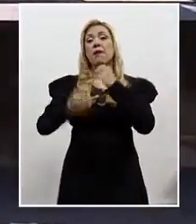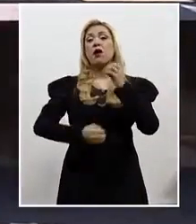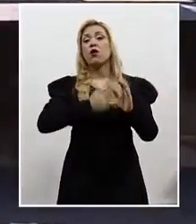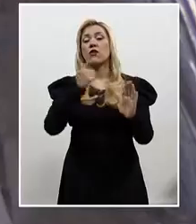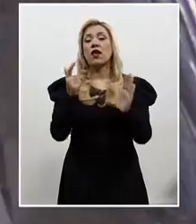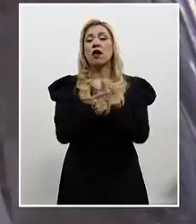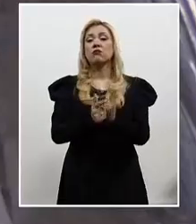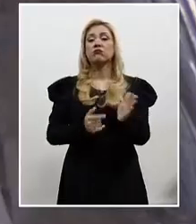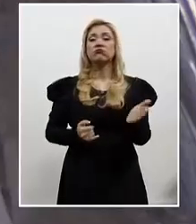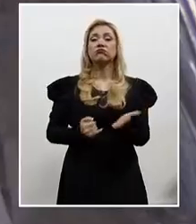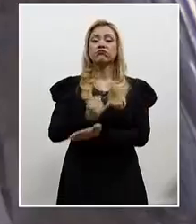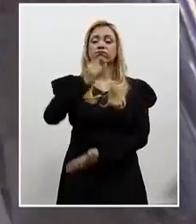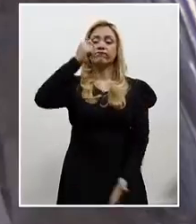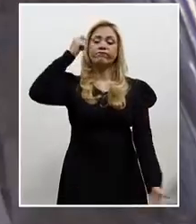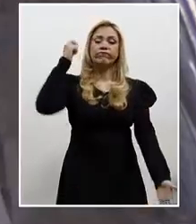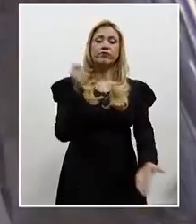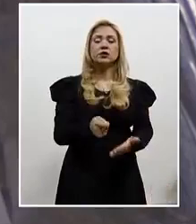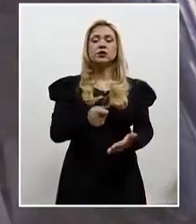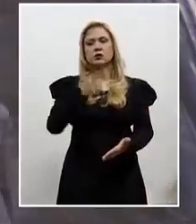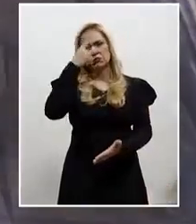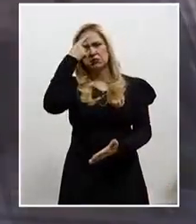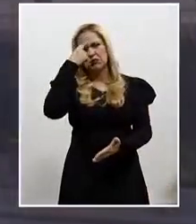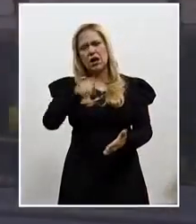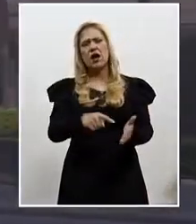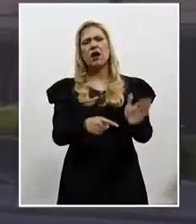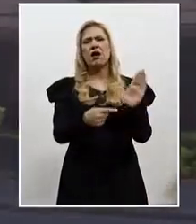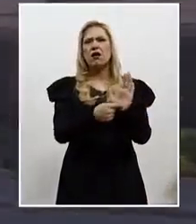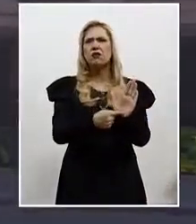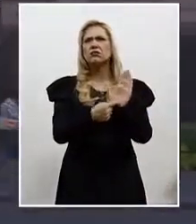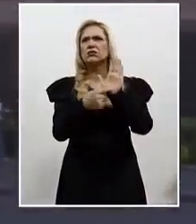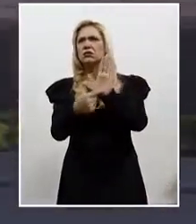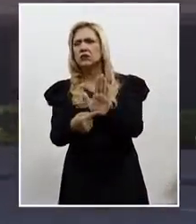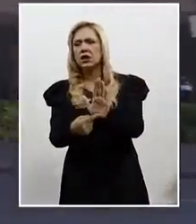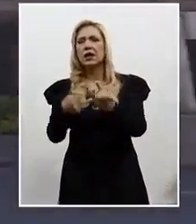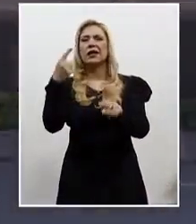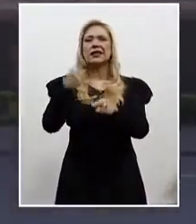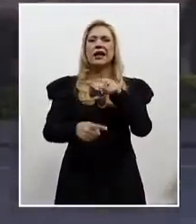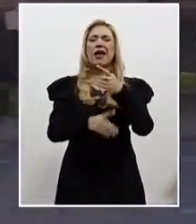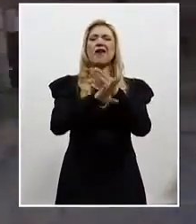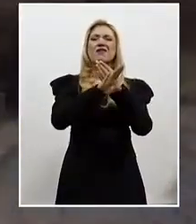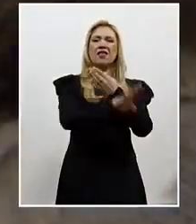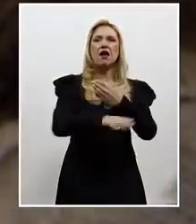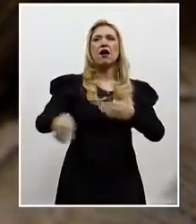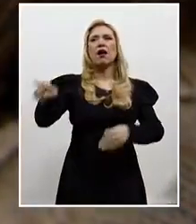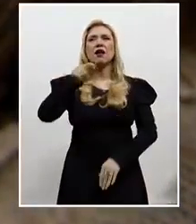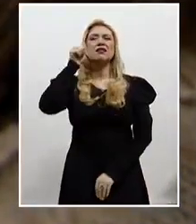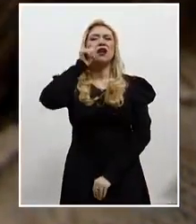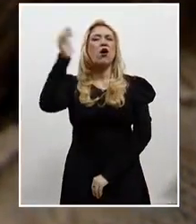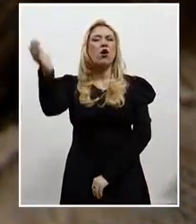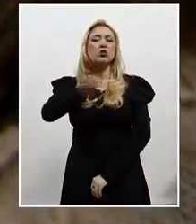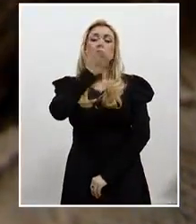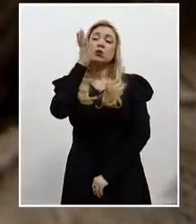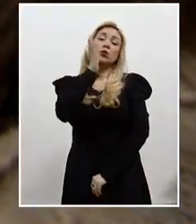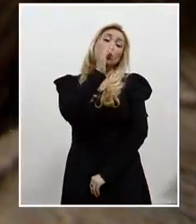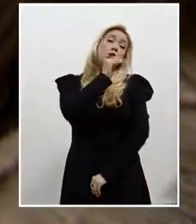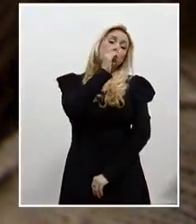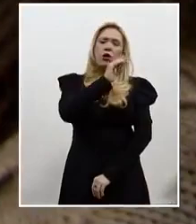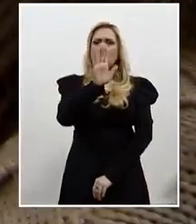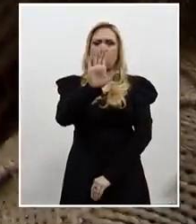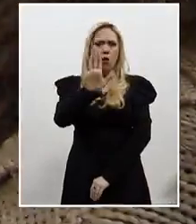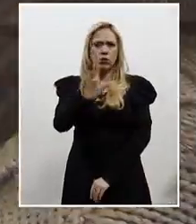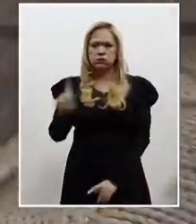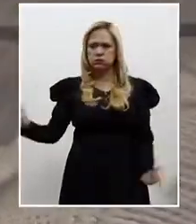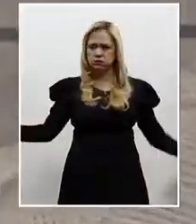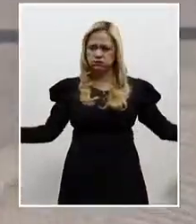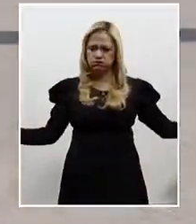la Nación en materia de suplencia de la queja para evitar que, por formalismos procesales, alguna de las partes no acceda a la